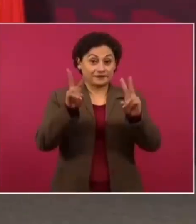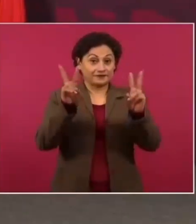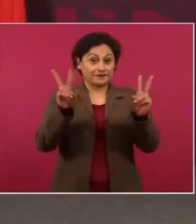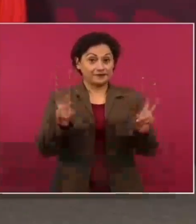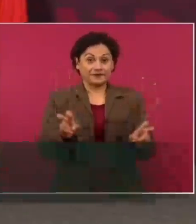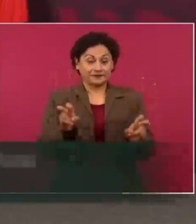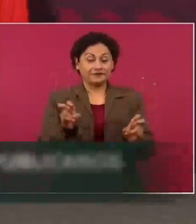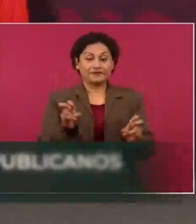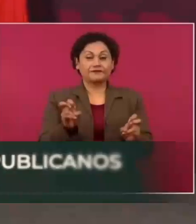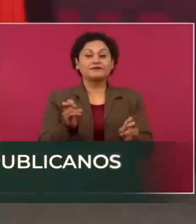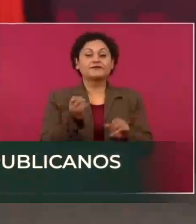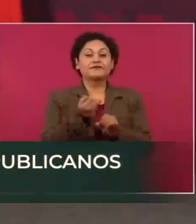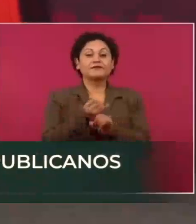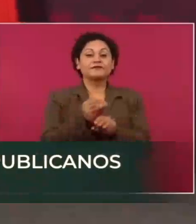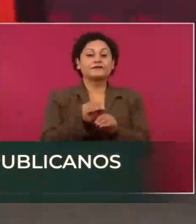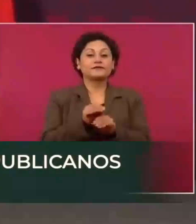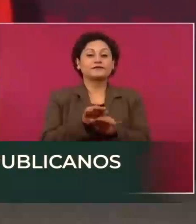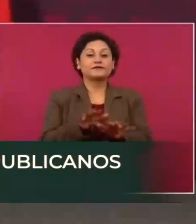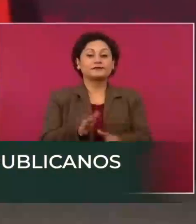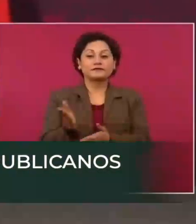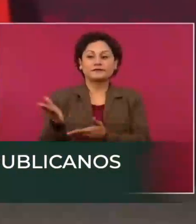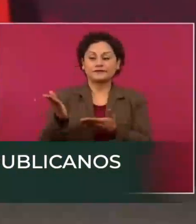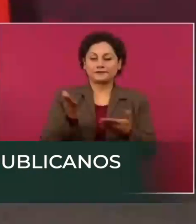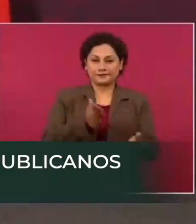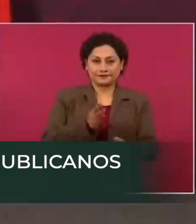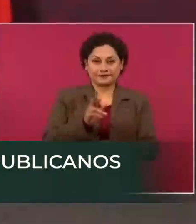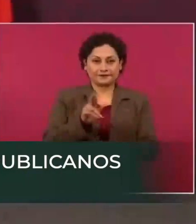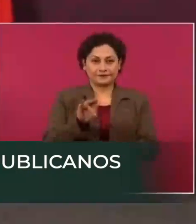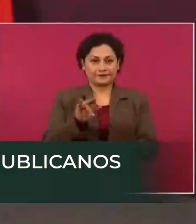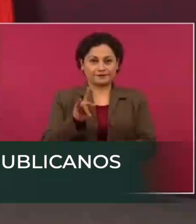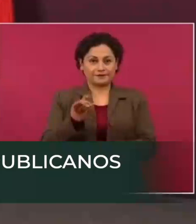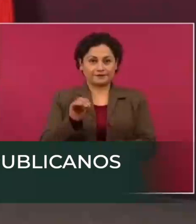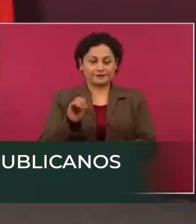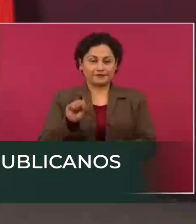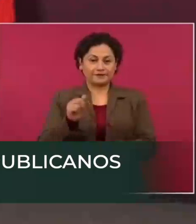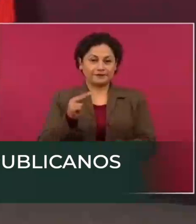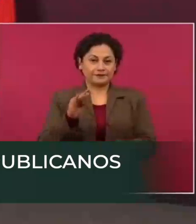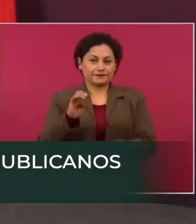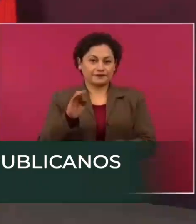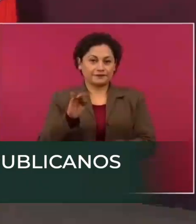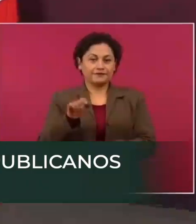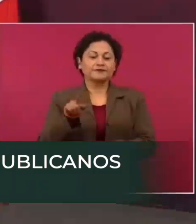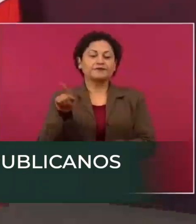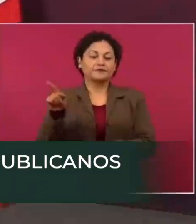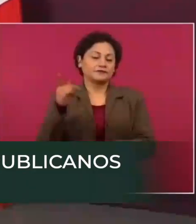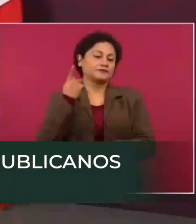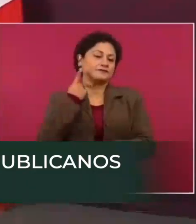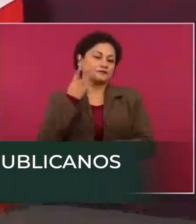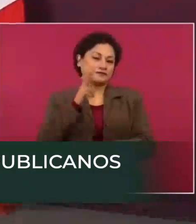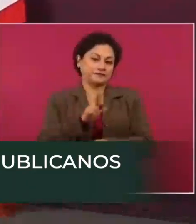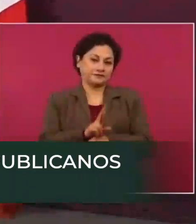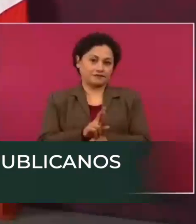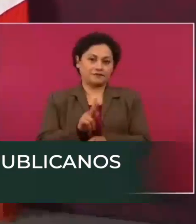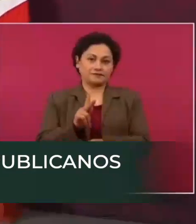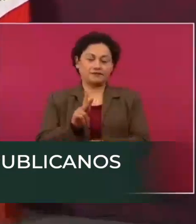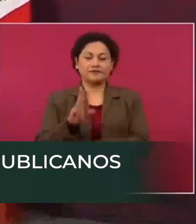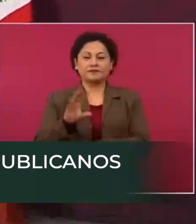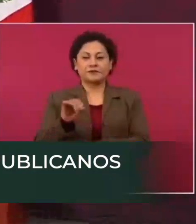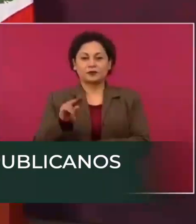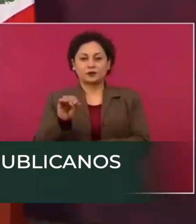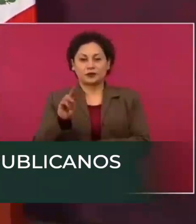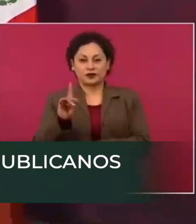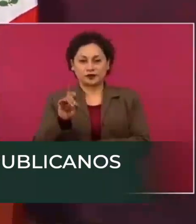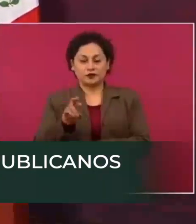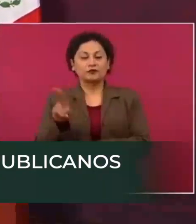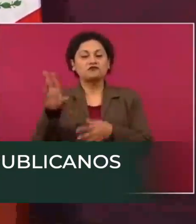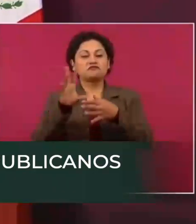En su conferencia matutina desde Palacio Nacional, el presidente López Obrador dijo que los cónsules de México en Estados Unidos serán quienes respondan a